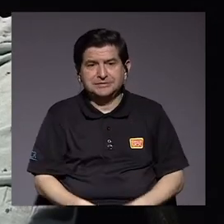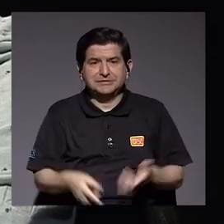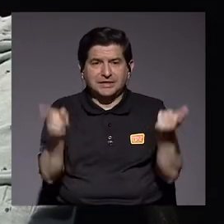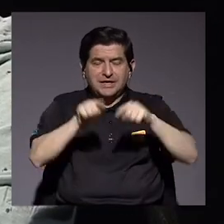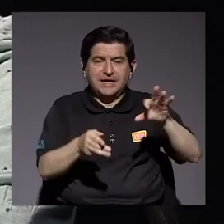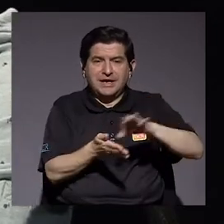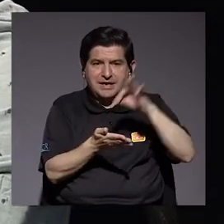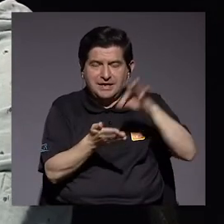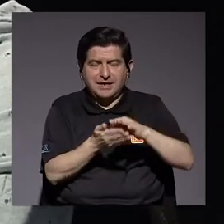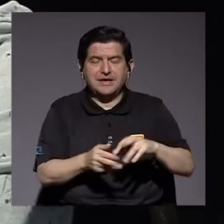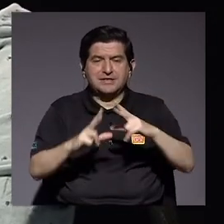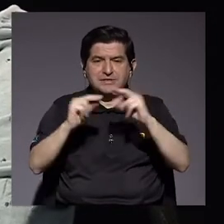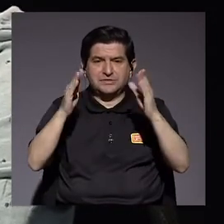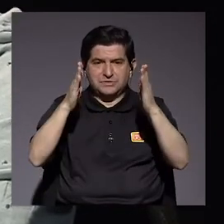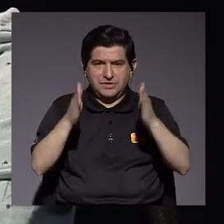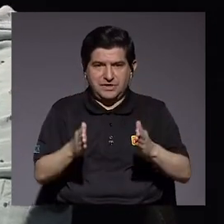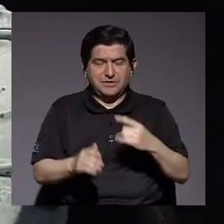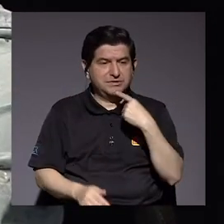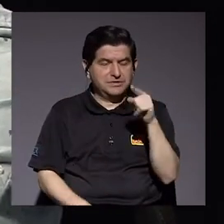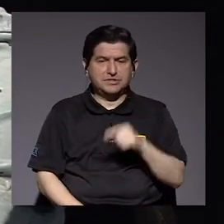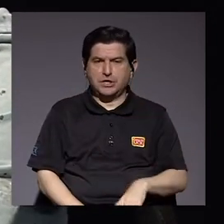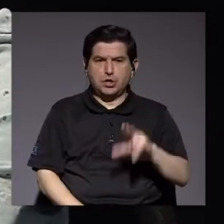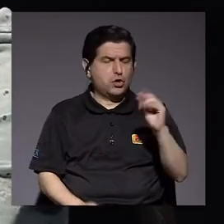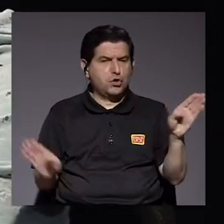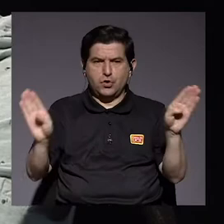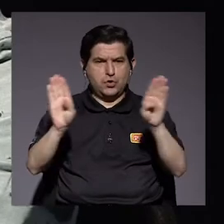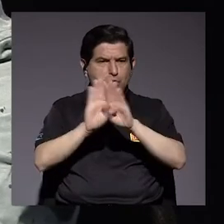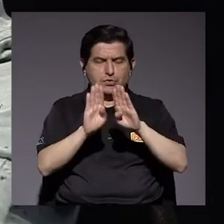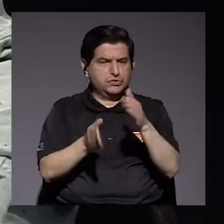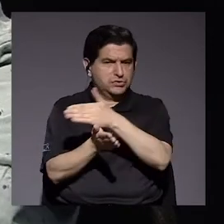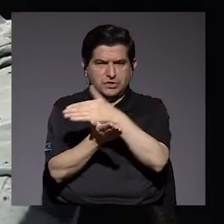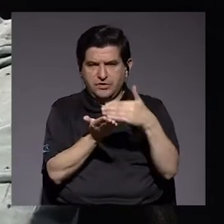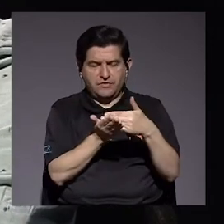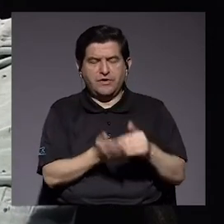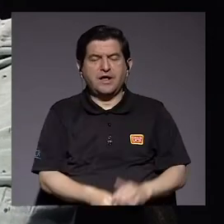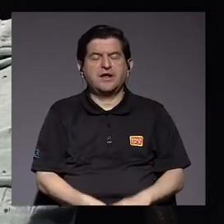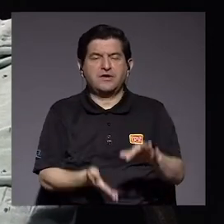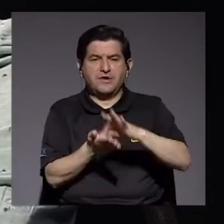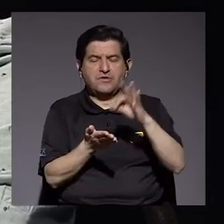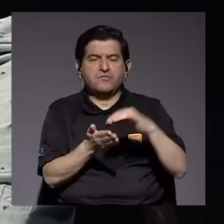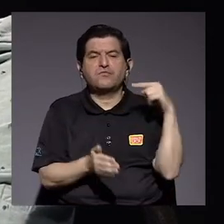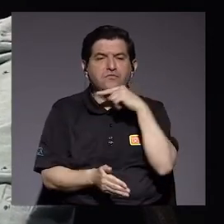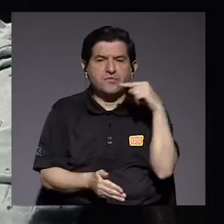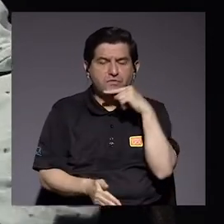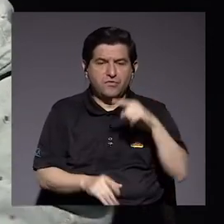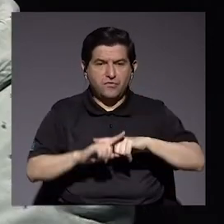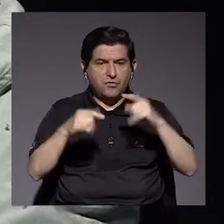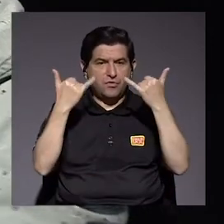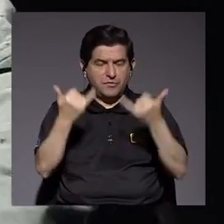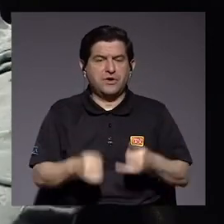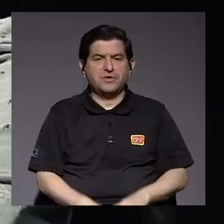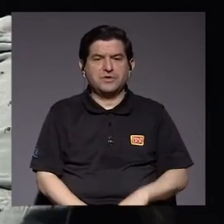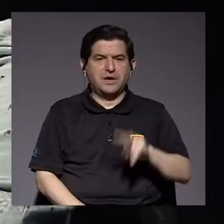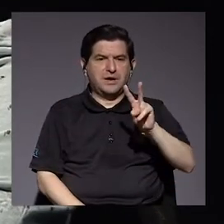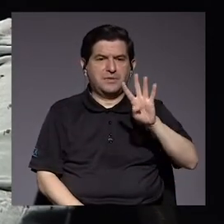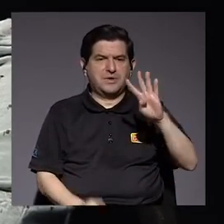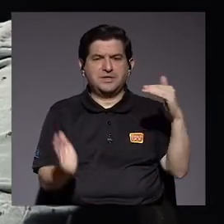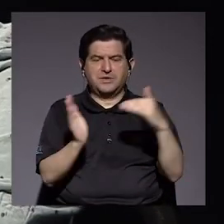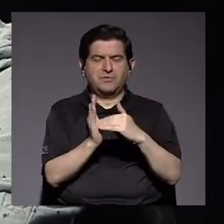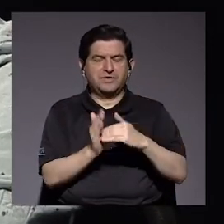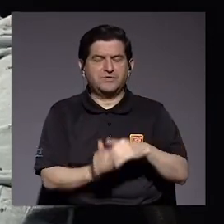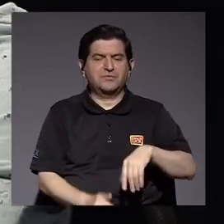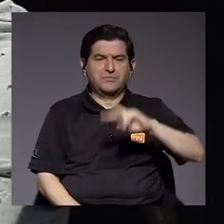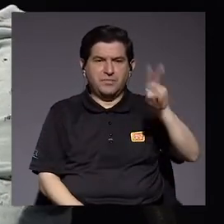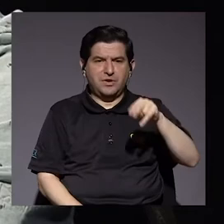frijol, bueno, Nicaragua dijo, bueno, aquí no les vamos a cerrar la frontera, aquí están los frijoles rojos de ustedes, pero ya no vale 24 mil colones el quintal, ahora